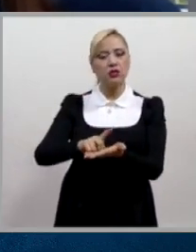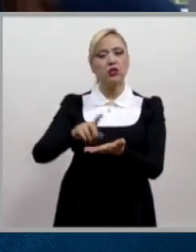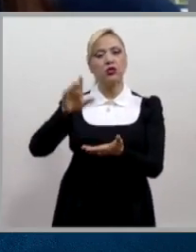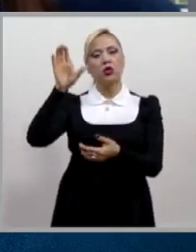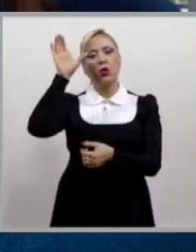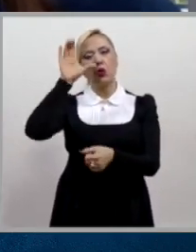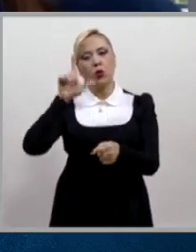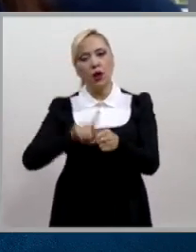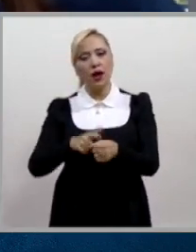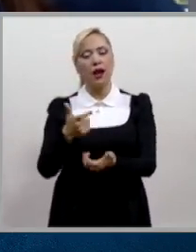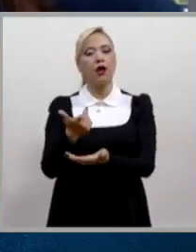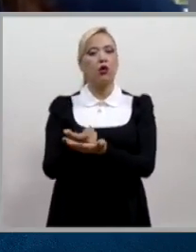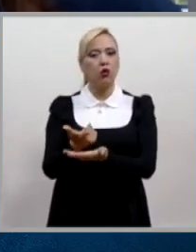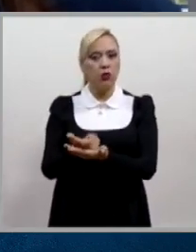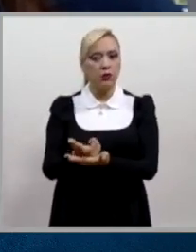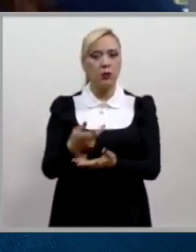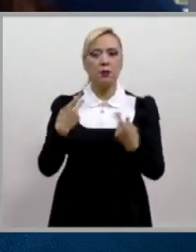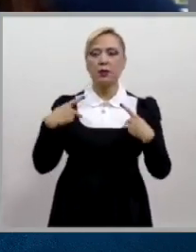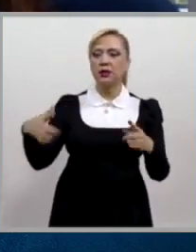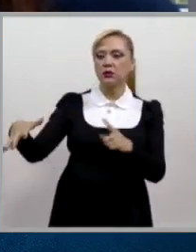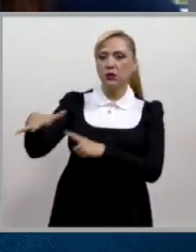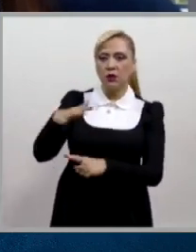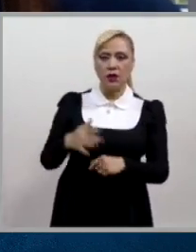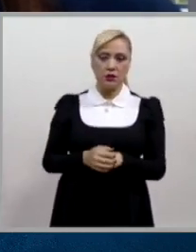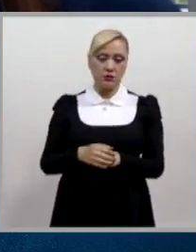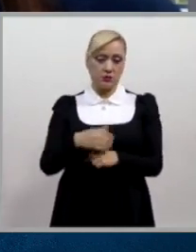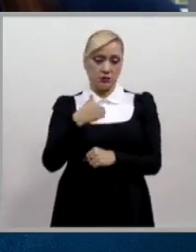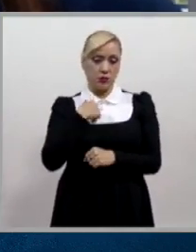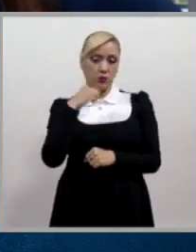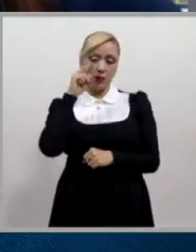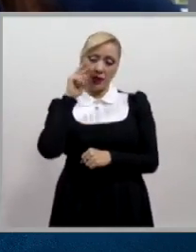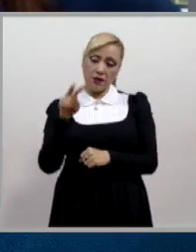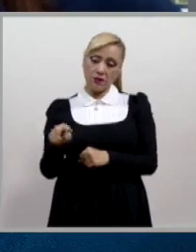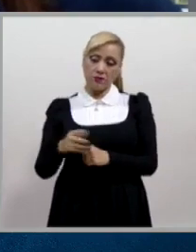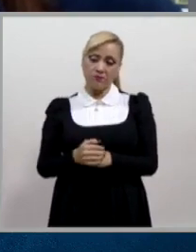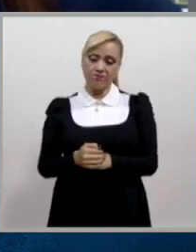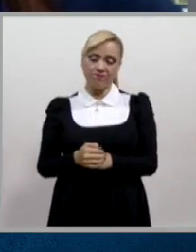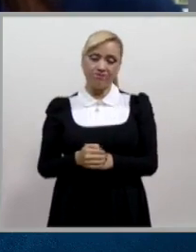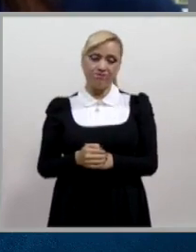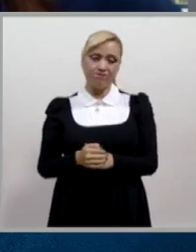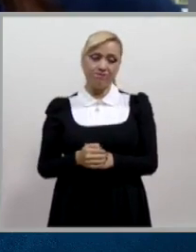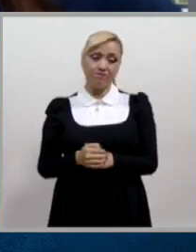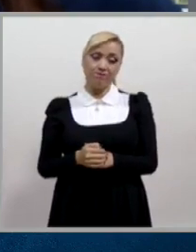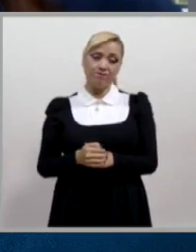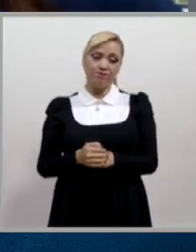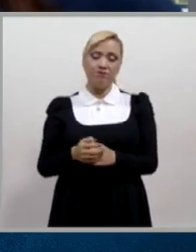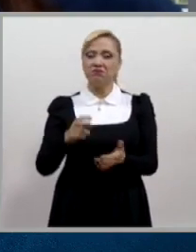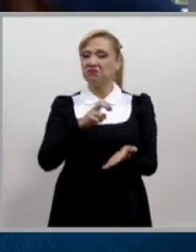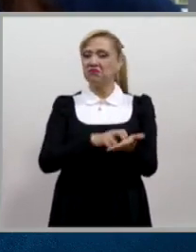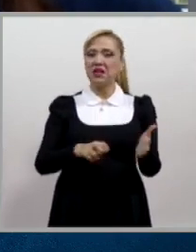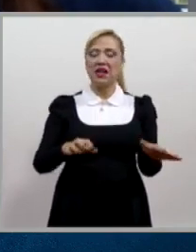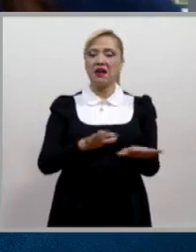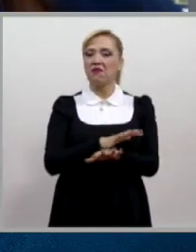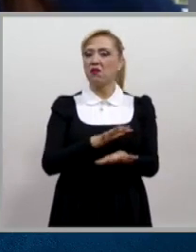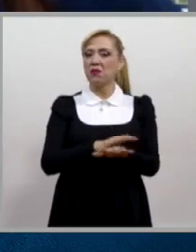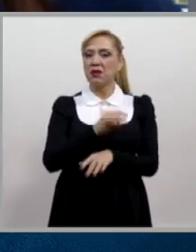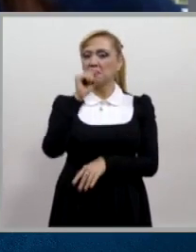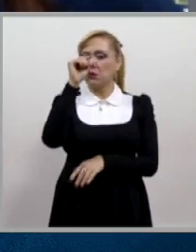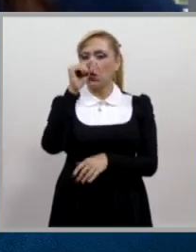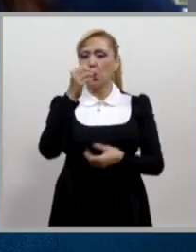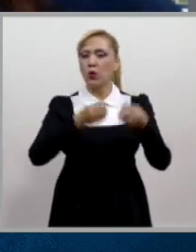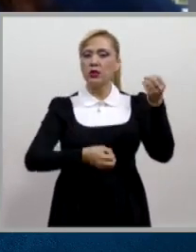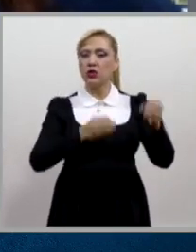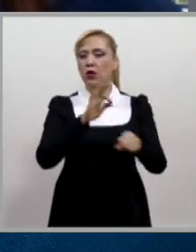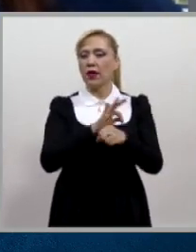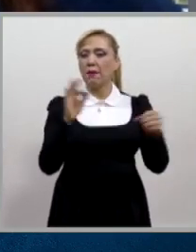culturales. Lo que ocurre, a mi juicio, es que a pesar de que han habido muchas reformas en el juicio de amparo